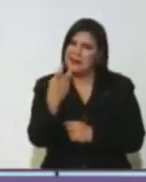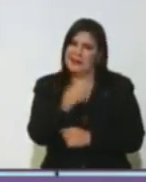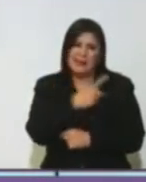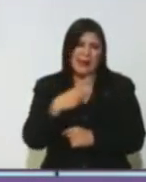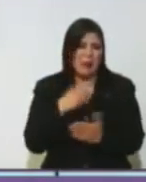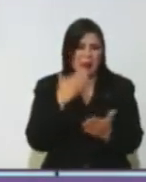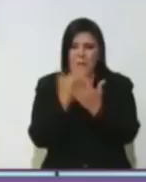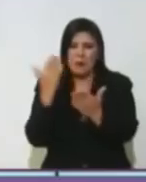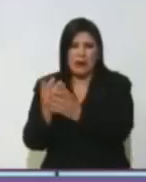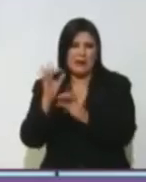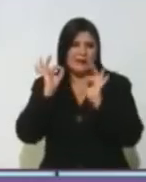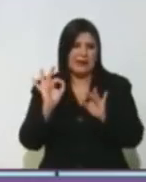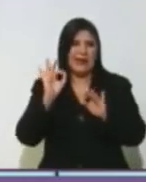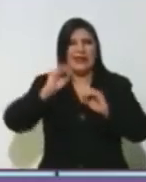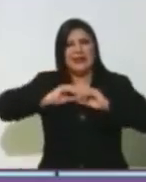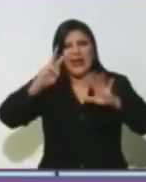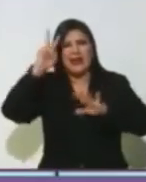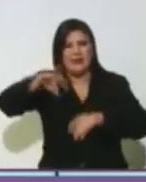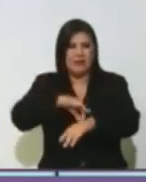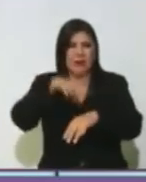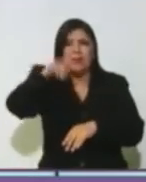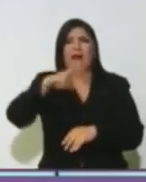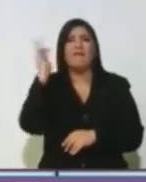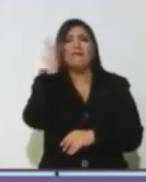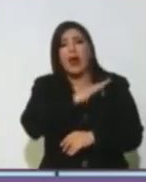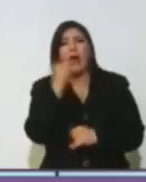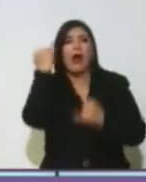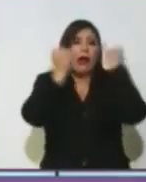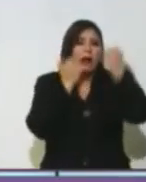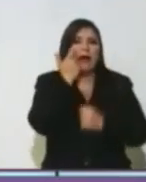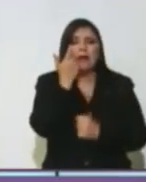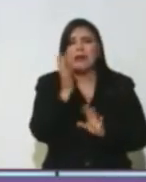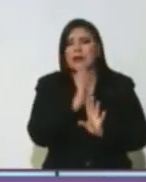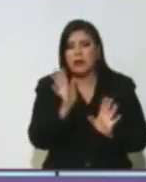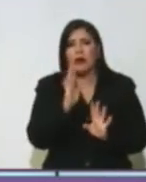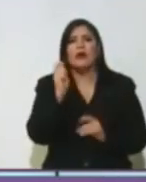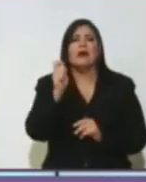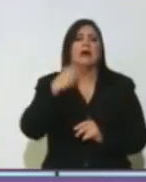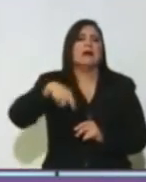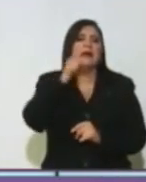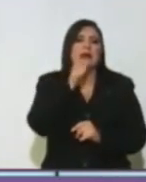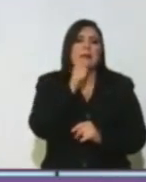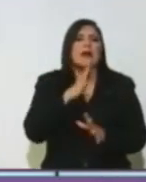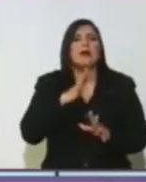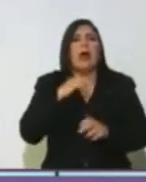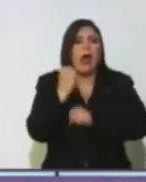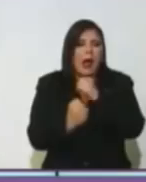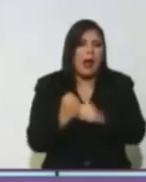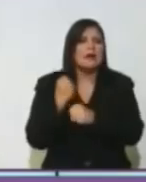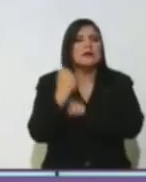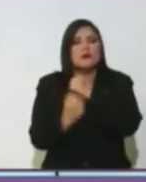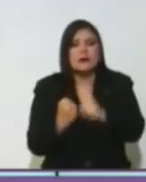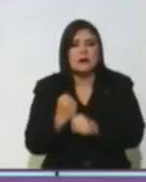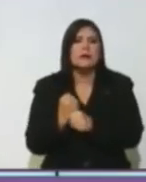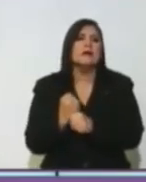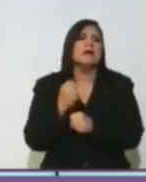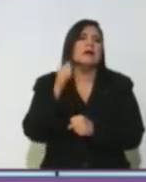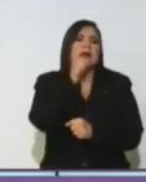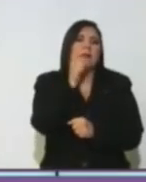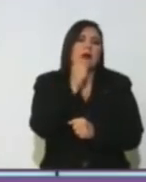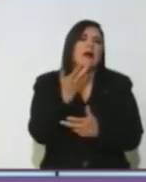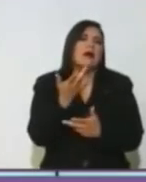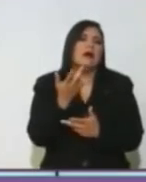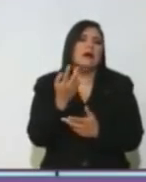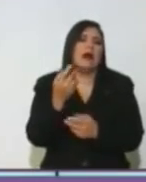claras y reales no fantasías que toda la vida nos han traído y durante tantos años nos han